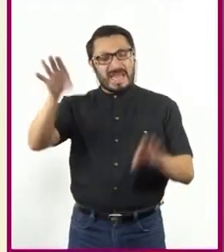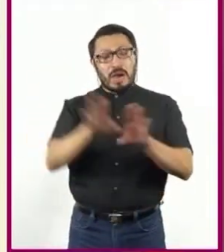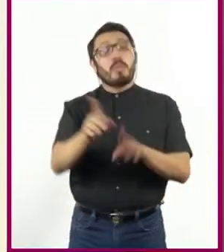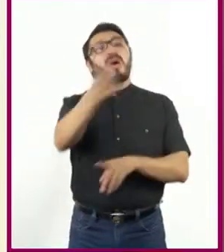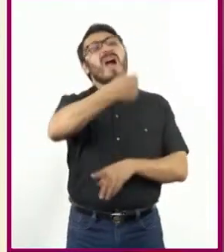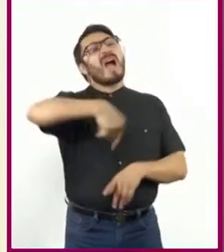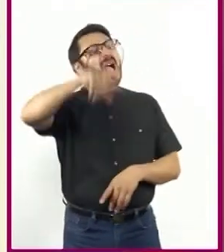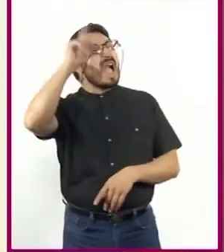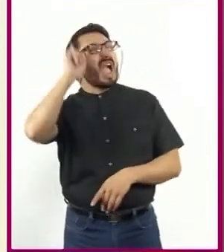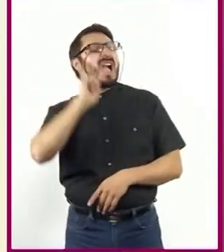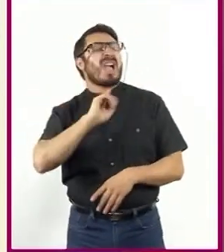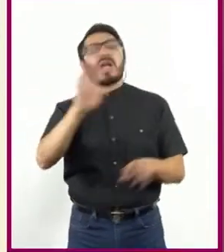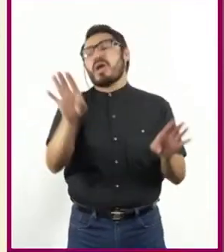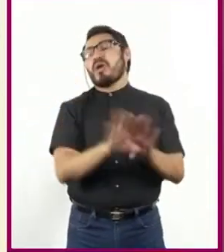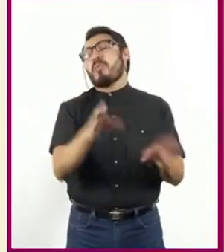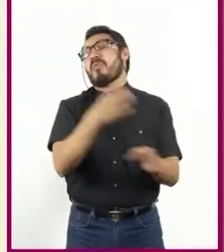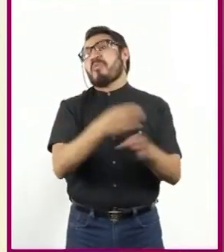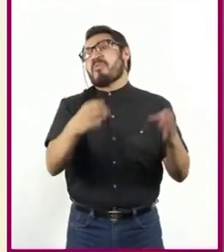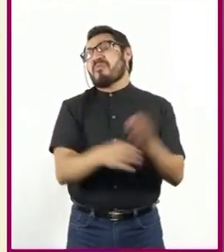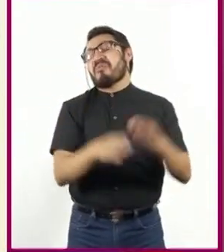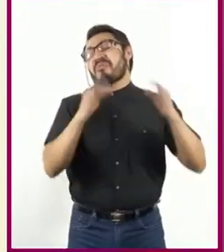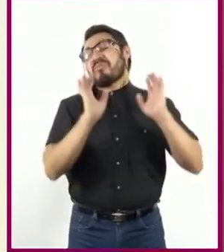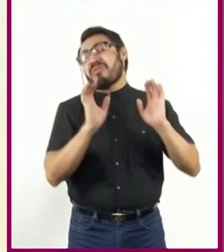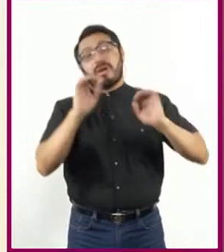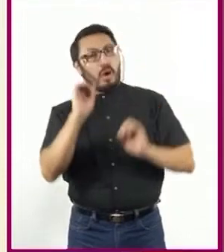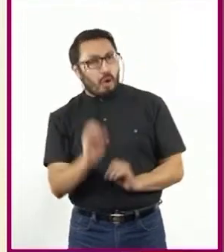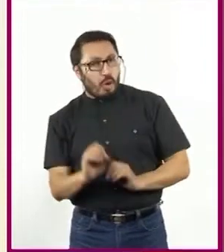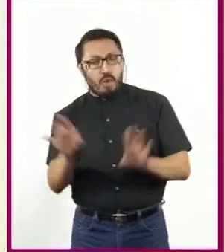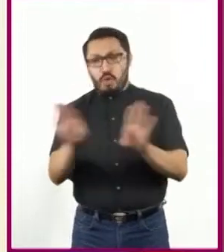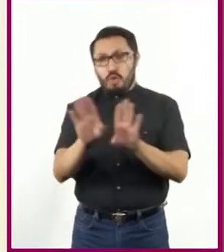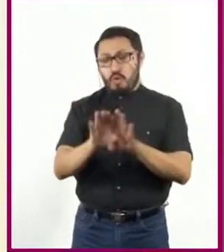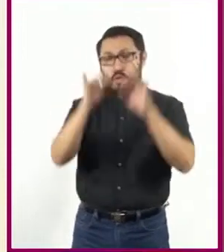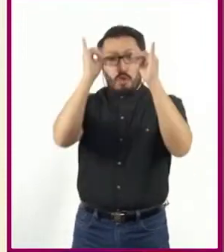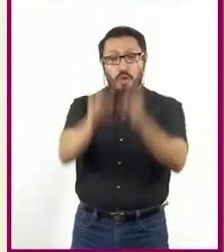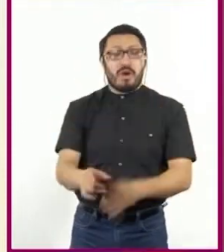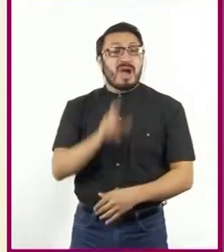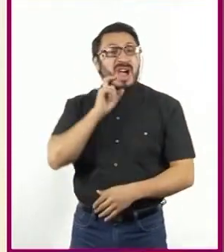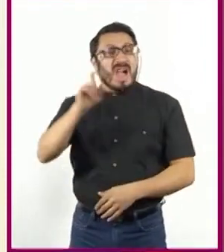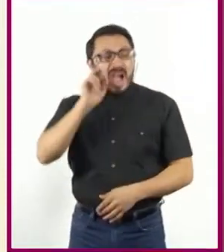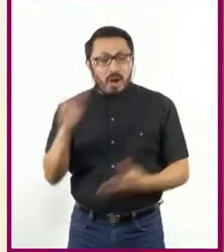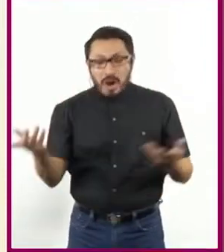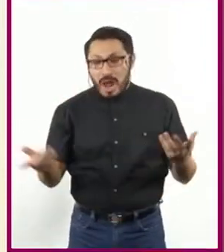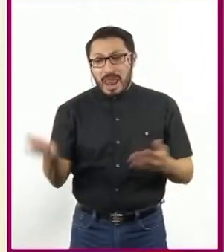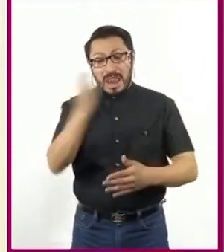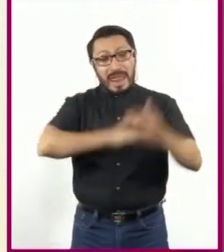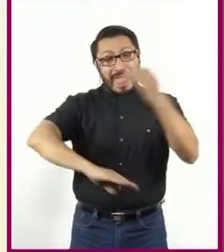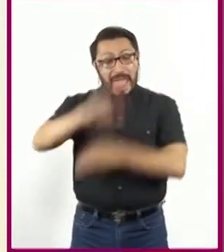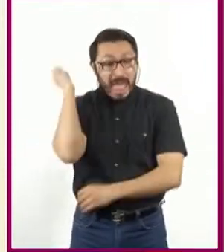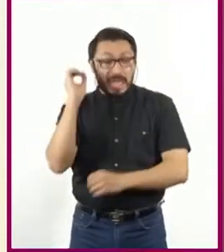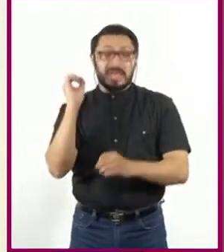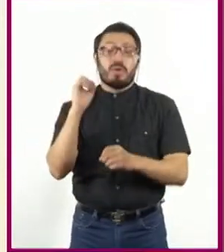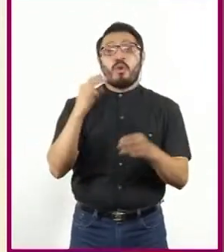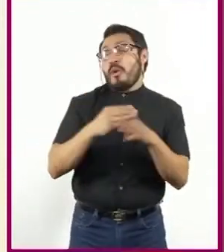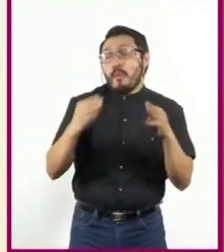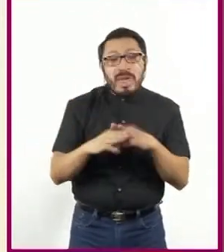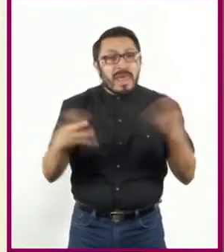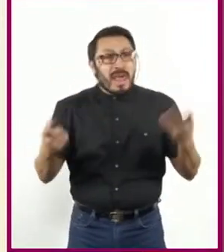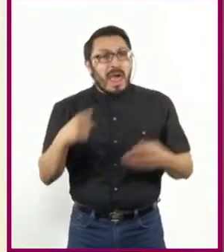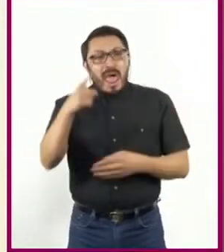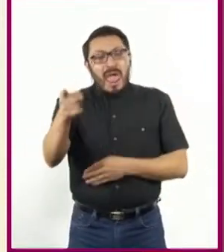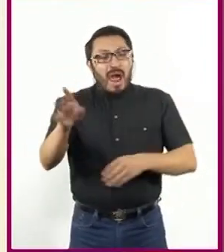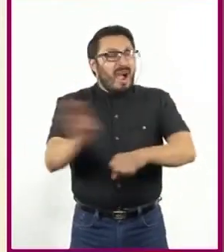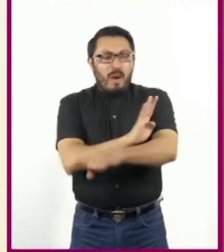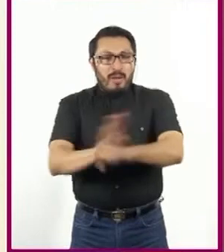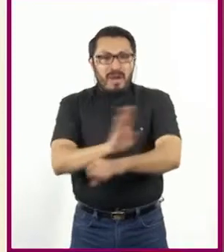mujeres como objetos o por tener una preferencia por el éxito y los bienes materiales, por encima del bienestar